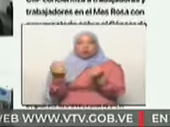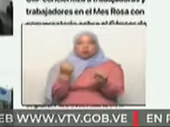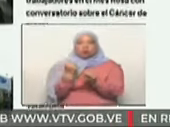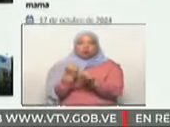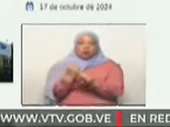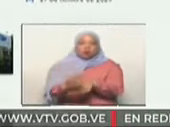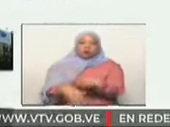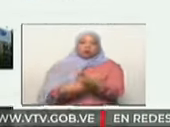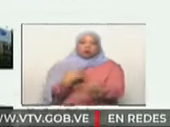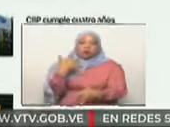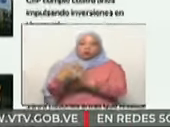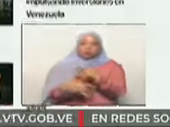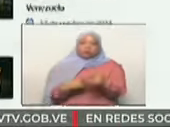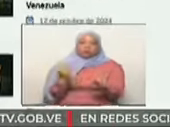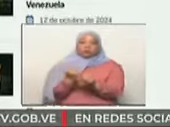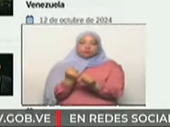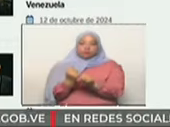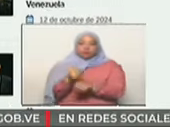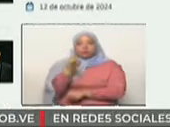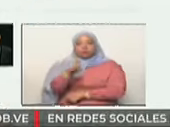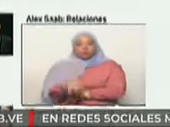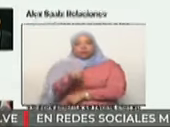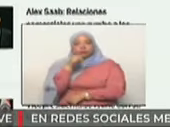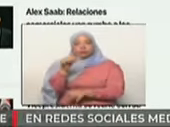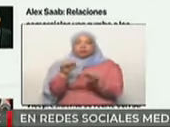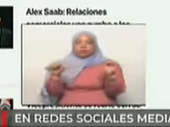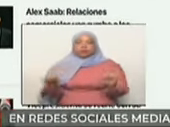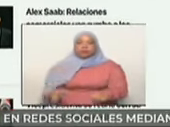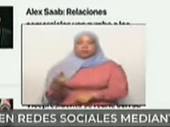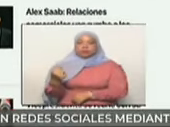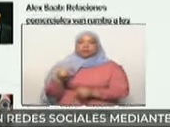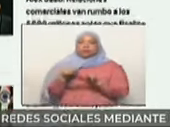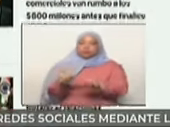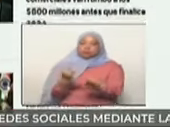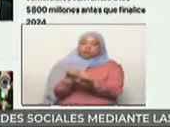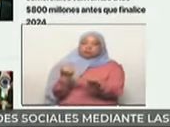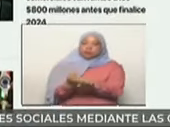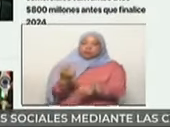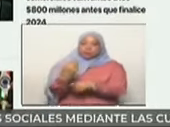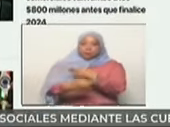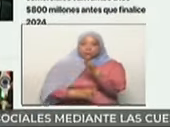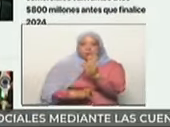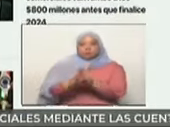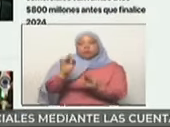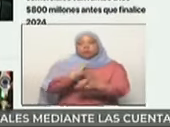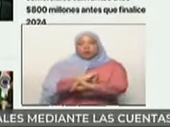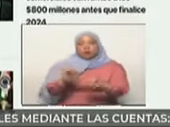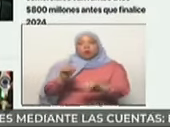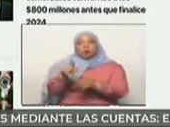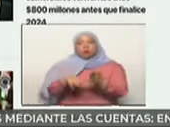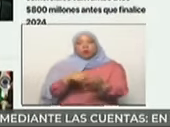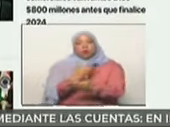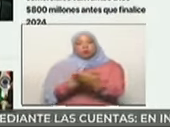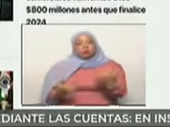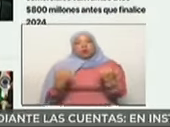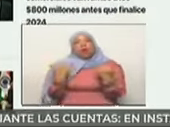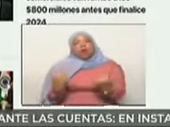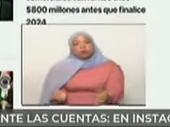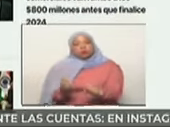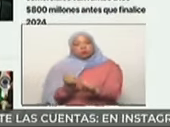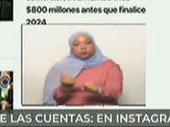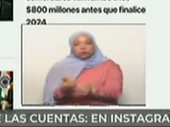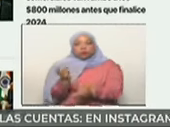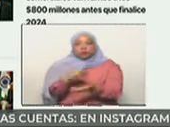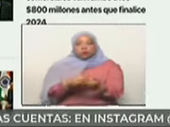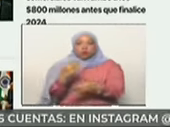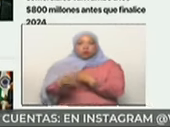y detalló además que este incremento del sector económico sigue con tendencias en ascenso, o sea que terminamos con un buen número, pero aún así seguiría en